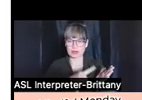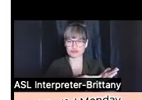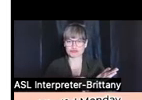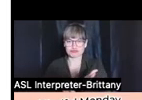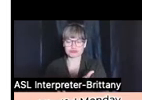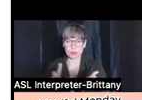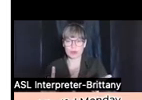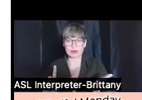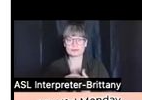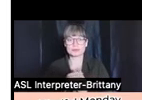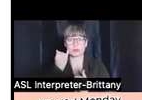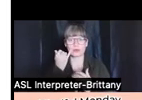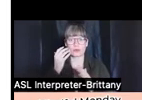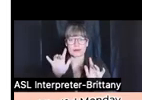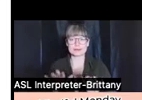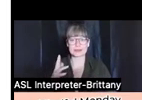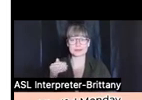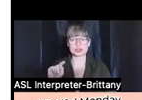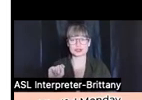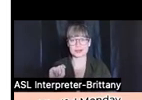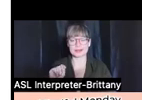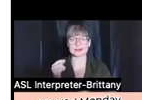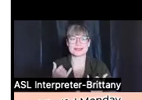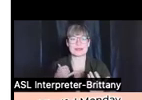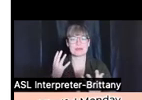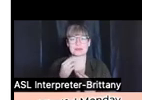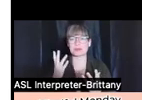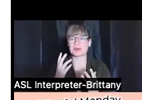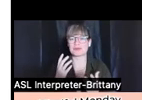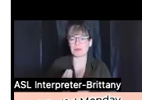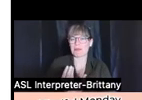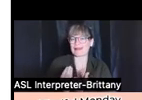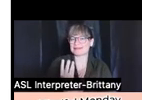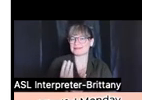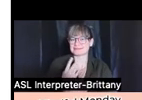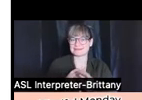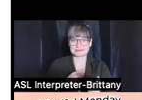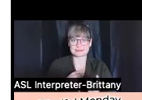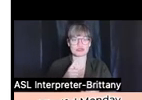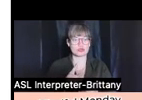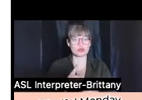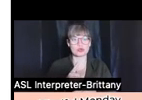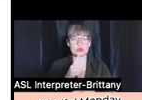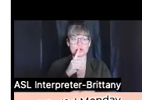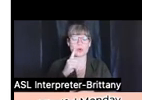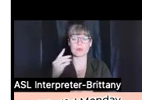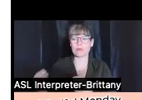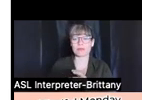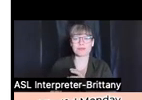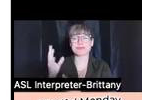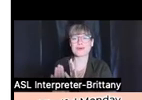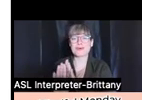ver cómo están todos antes de iniciar. Si alguien quiere poner en el chat, tenemos estas plantas muy bonitas.